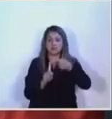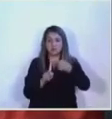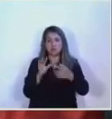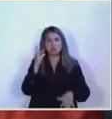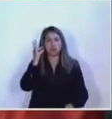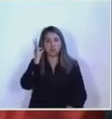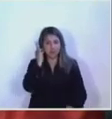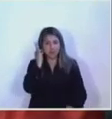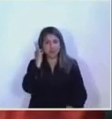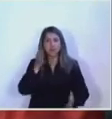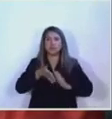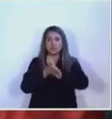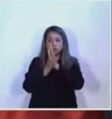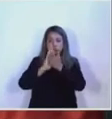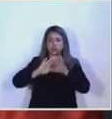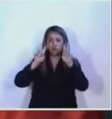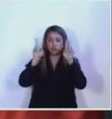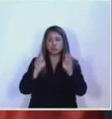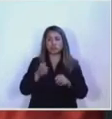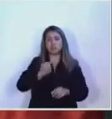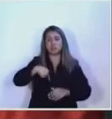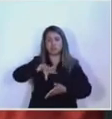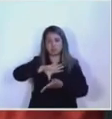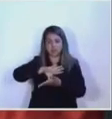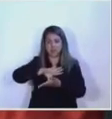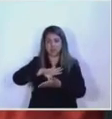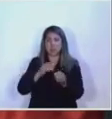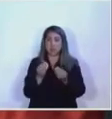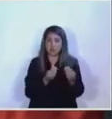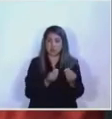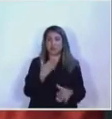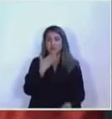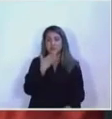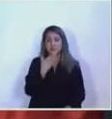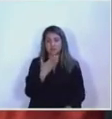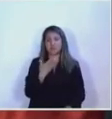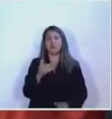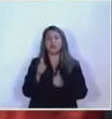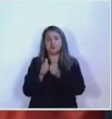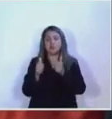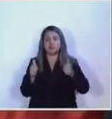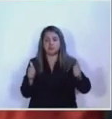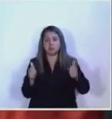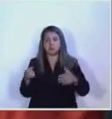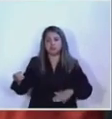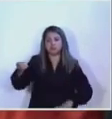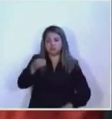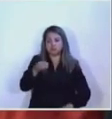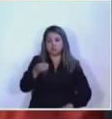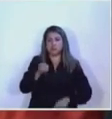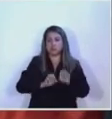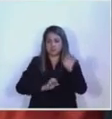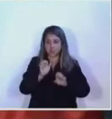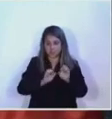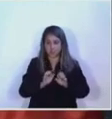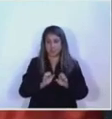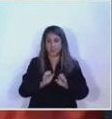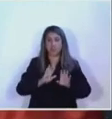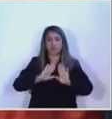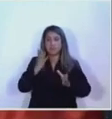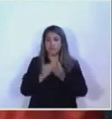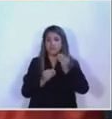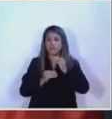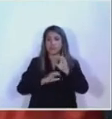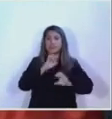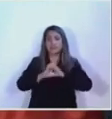mujeres en todos los ámbitos de nuestro país. Por cierto, también en los directorios de empresas. Se terminó el ciclo